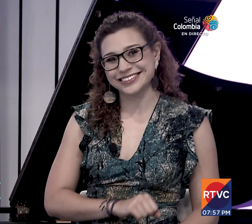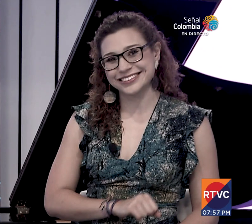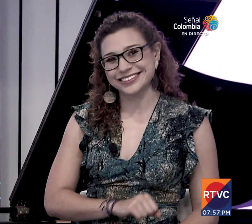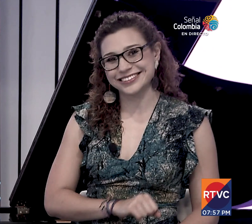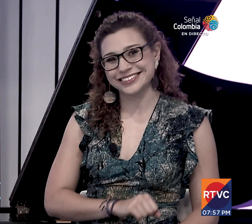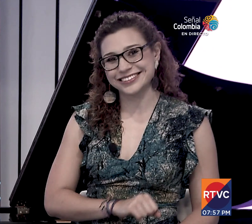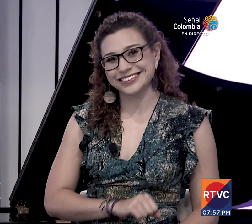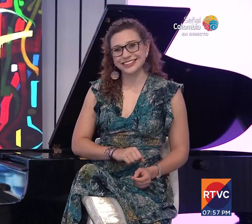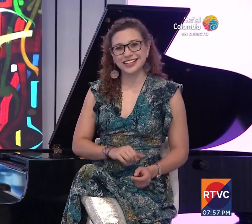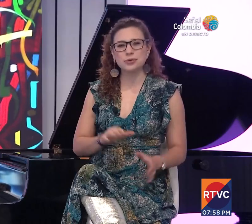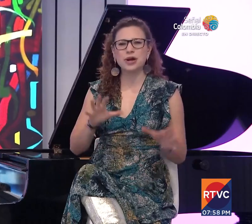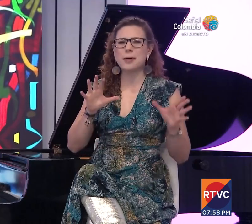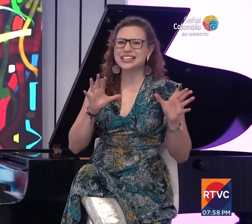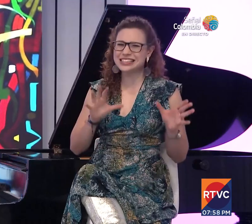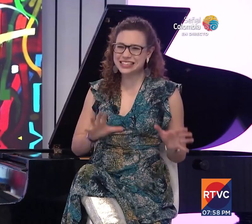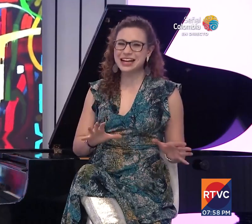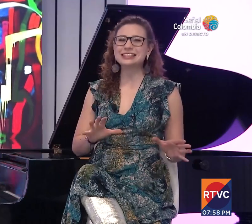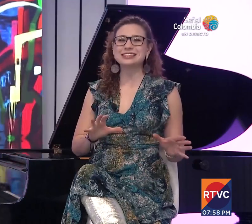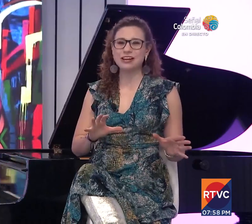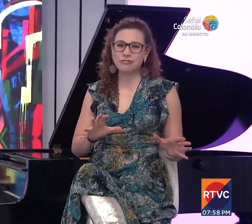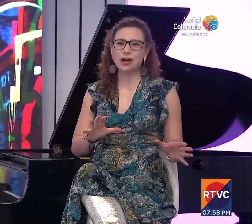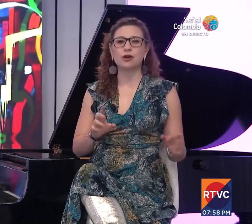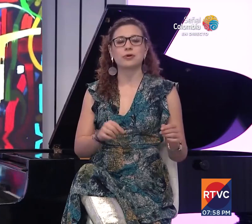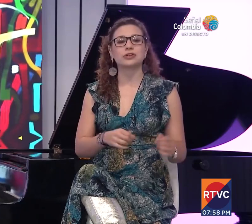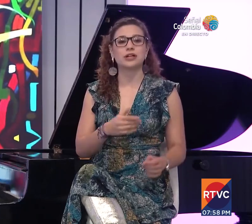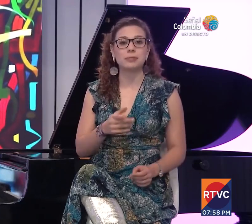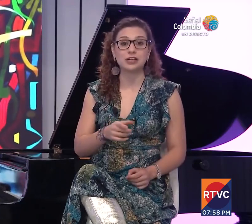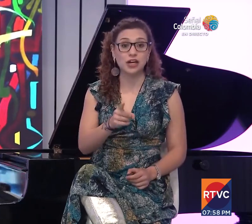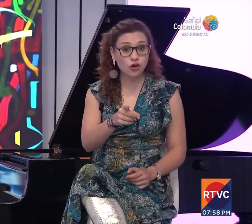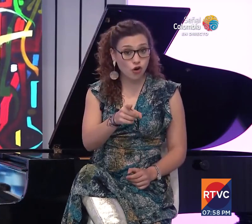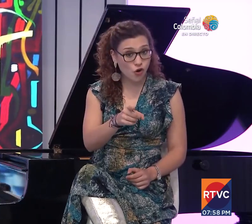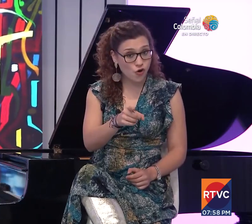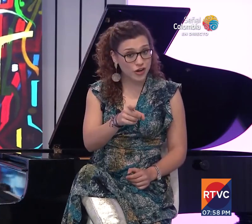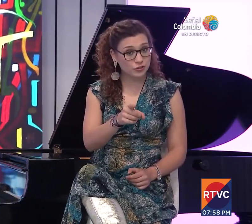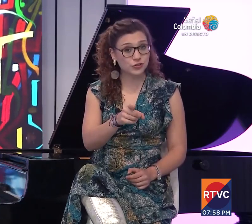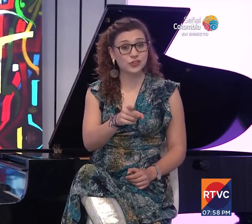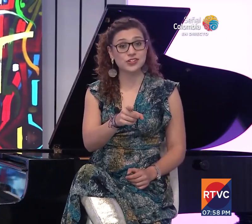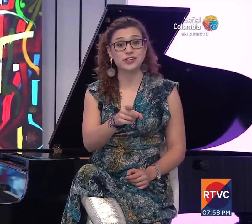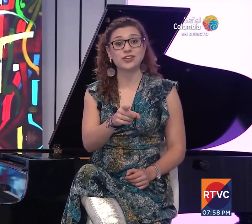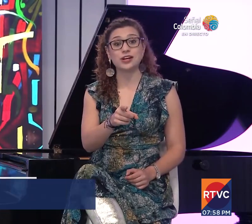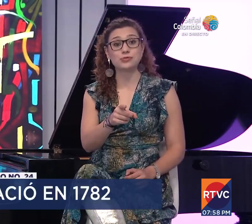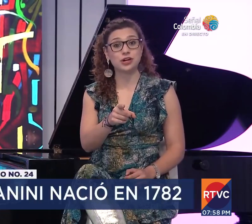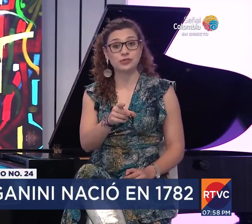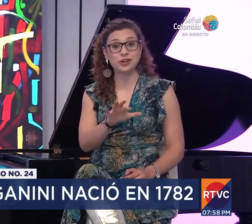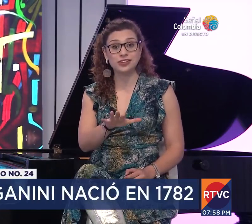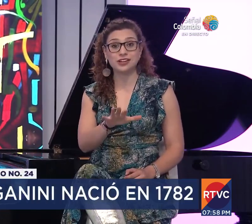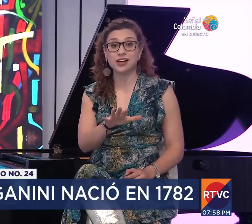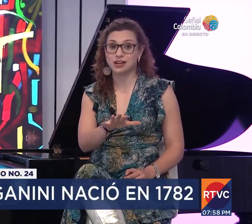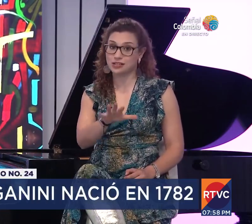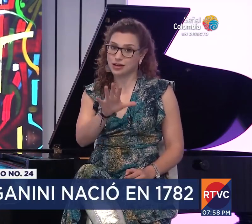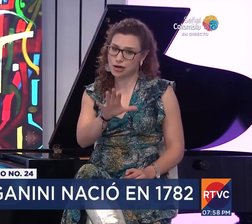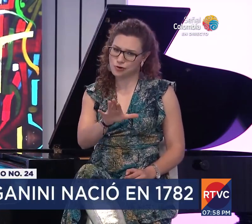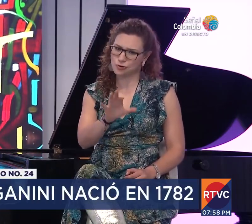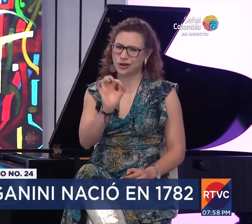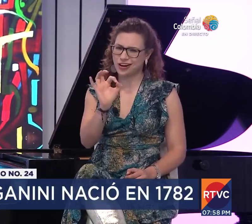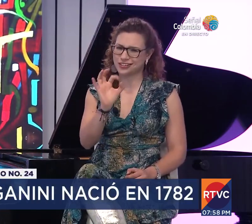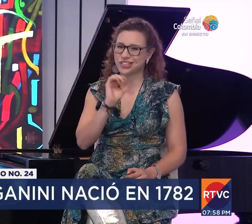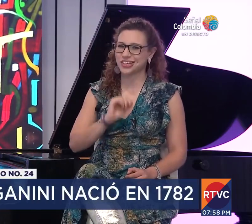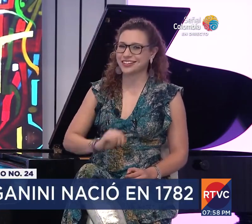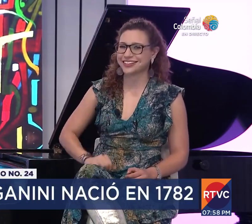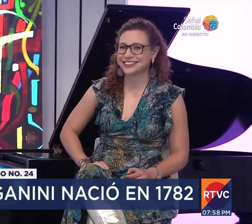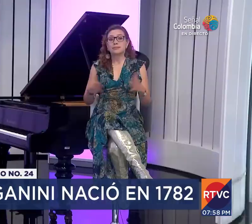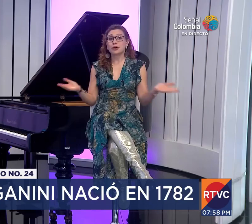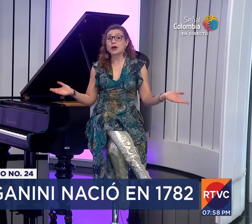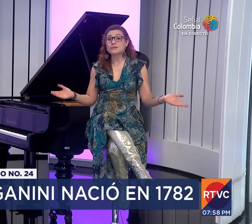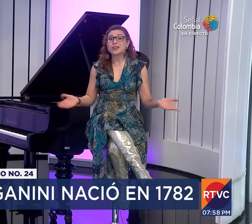puede obtener. El tipo era bastante feo, pero tenía plata. Y ojo, que no estoy diciendo que las mujeres fueran interesadas. Lean con cuidado la